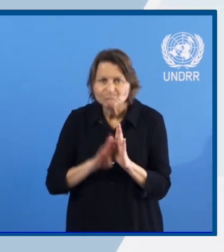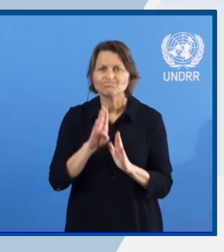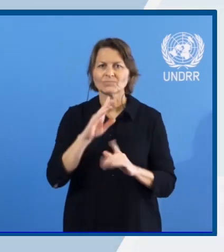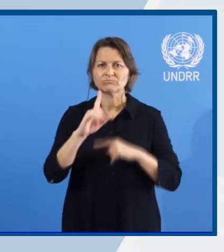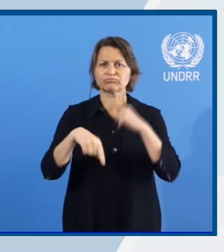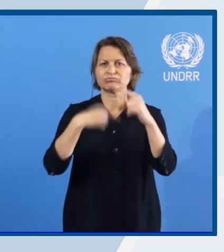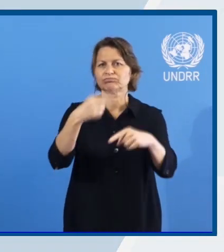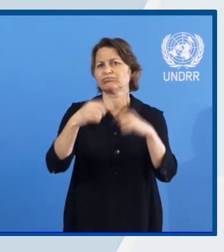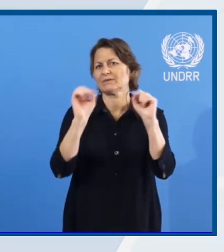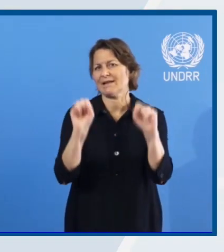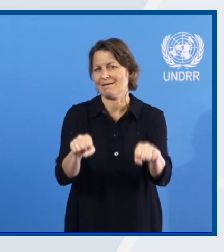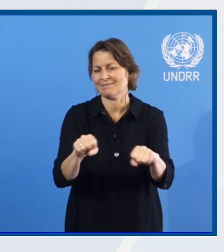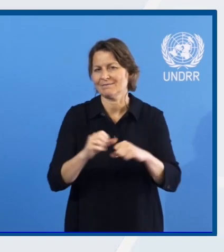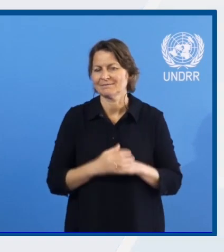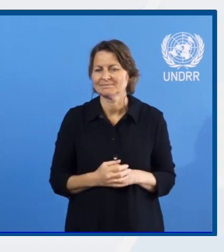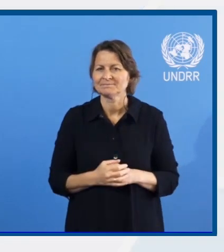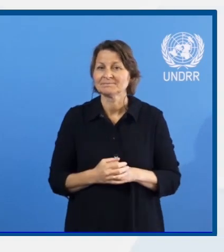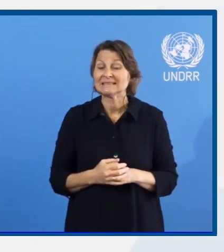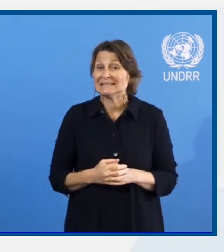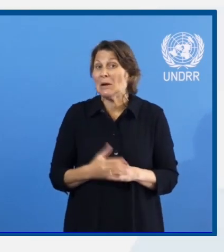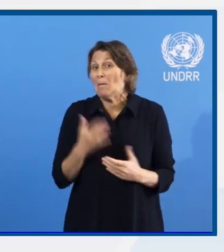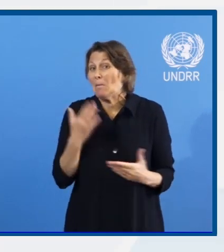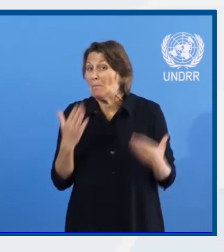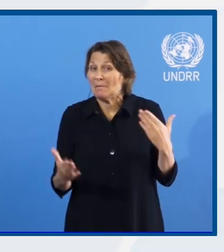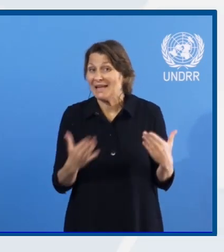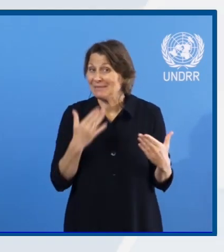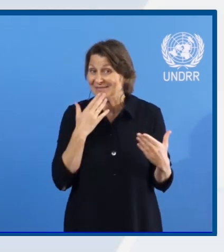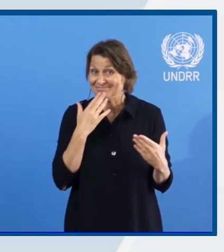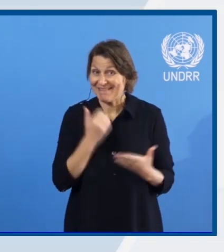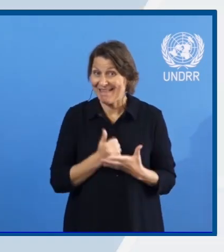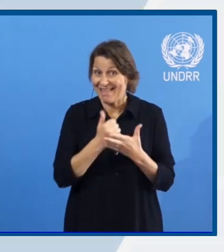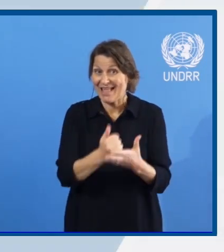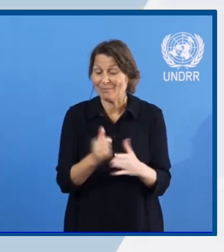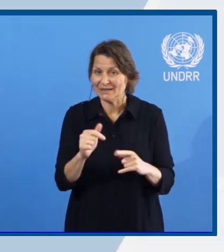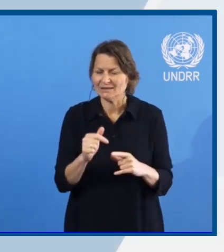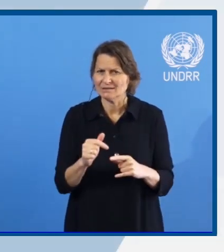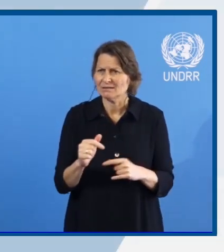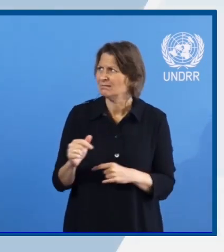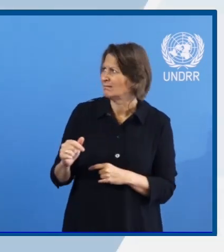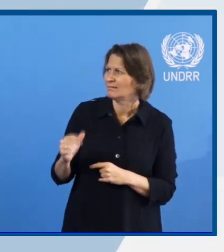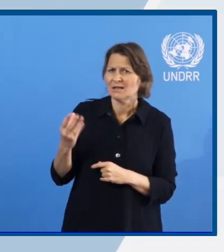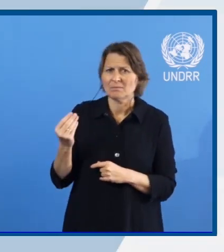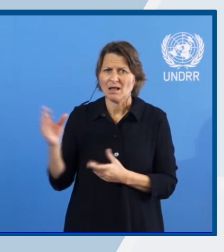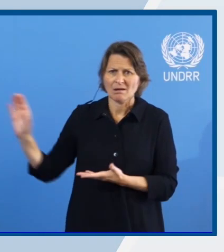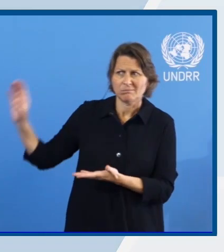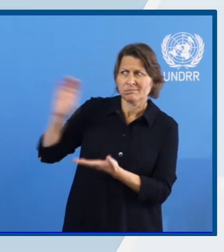incentivo perverso, porque pareciera muy cómodo que otro asegure o que otro tenga un fondo, y cuando yo